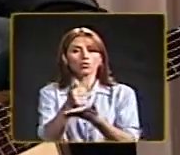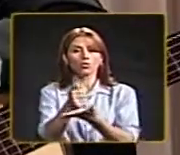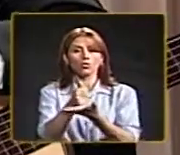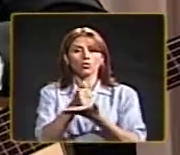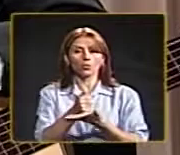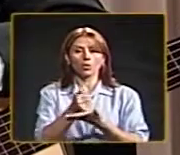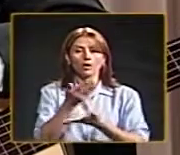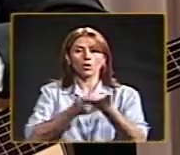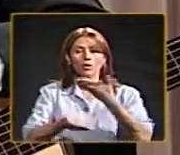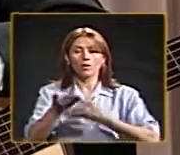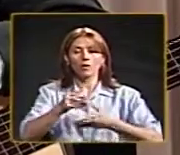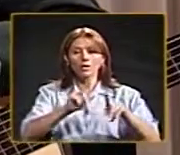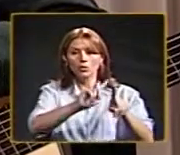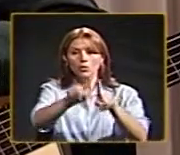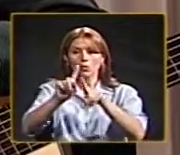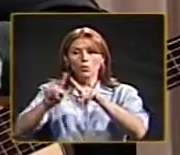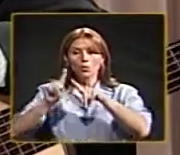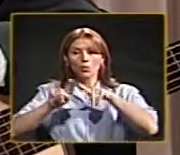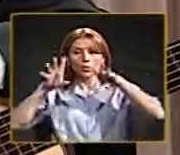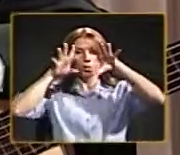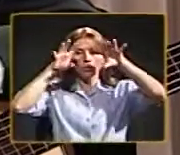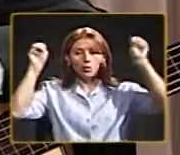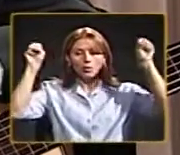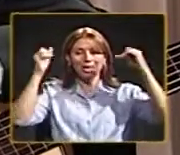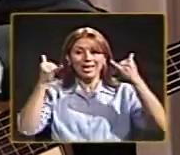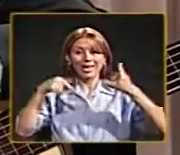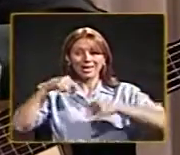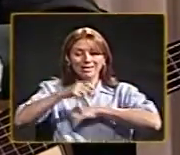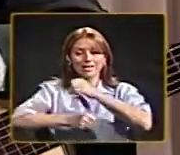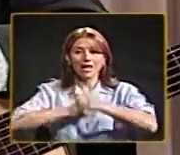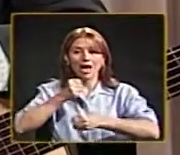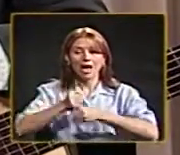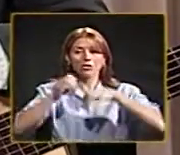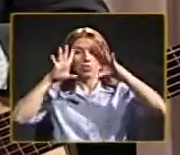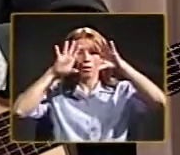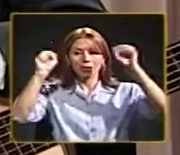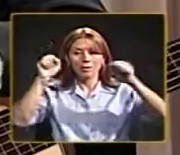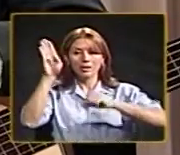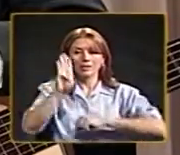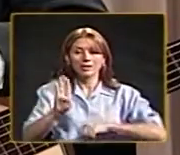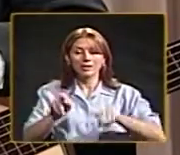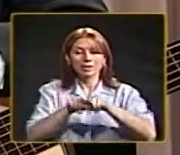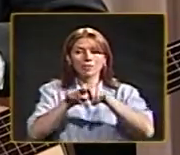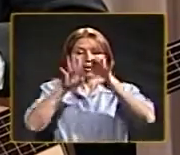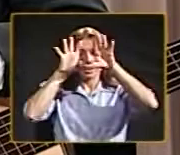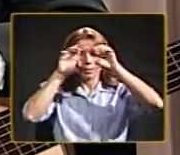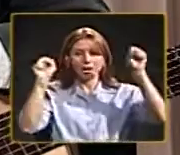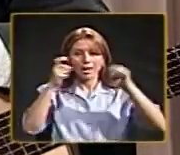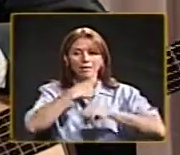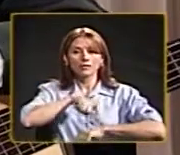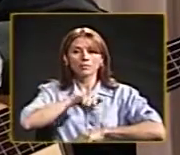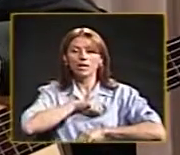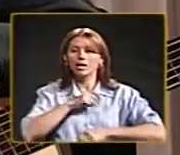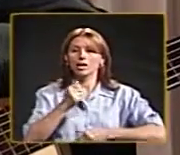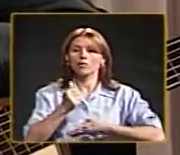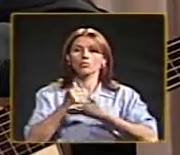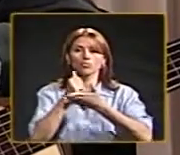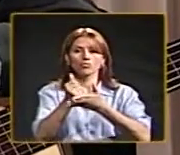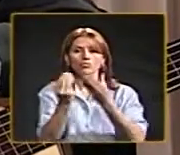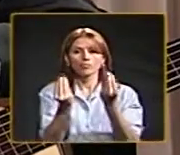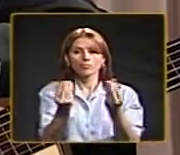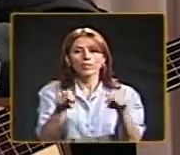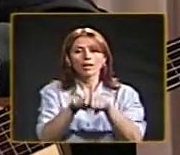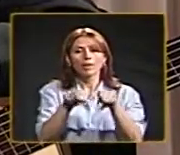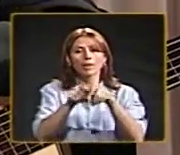embajadas. Este año tenemos la gran colaboración de la Embajada de Brasil y la Embajada de España. Luego, pues la empresa privada ha